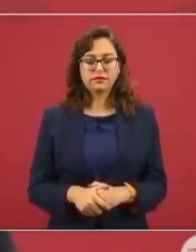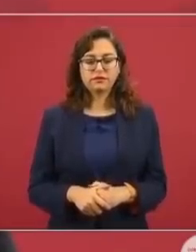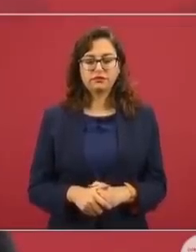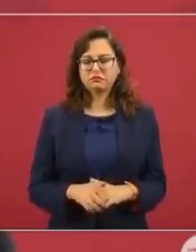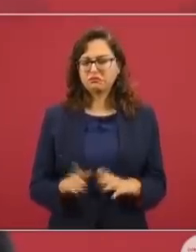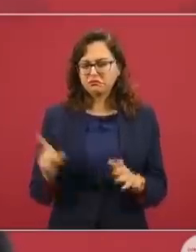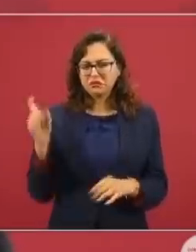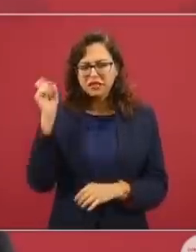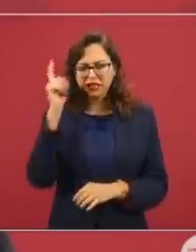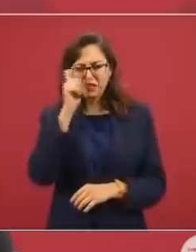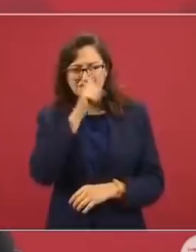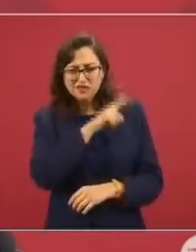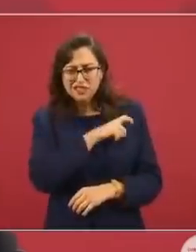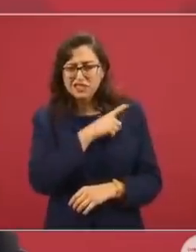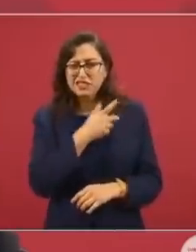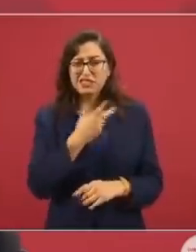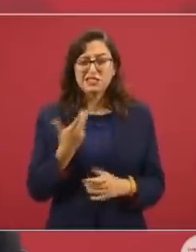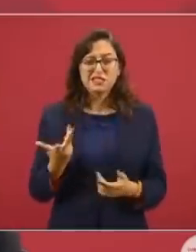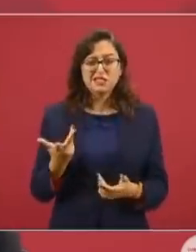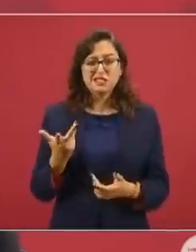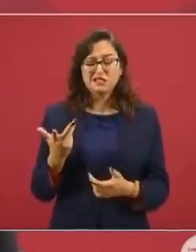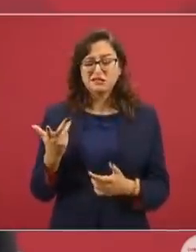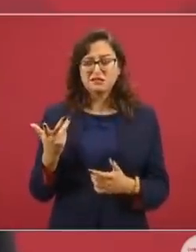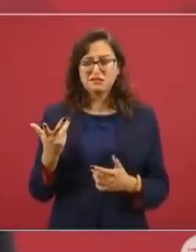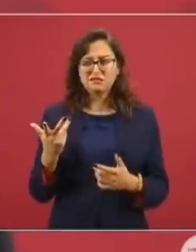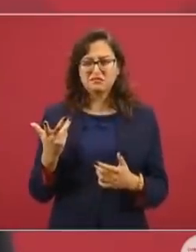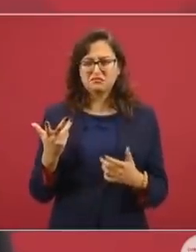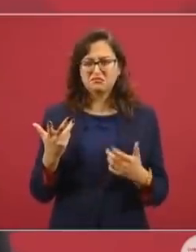complicado o complejo de entender.